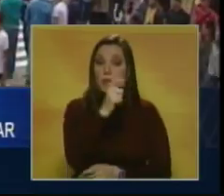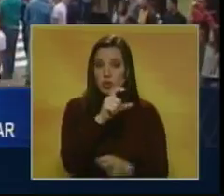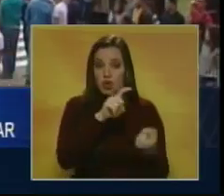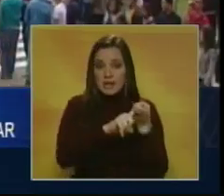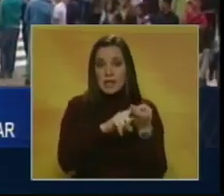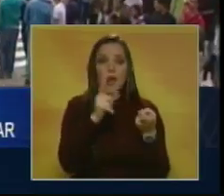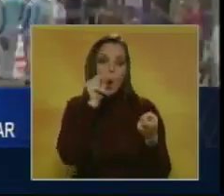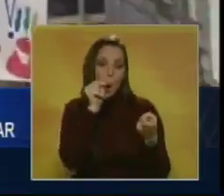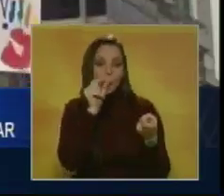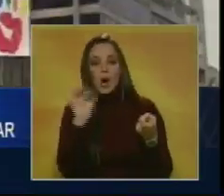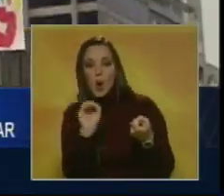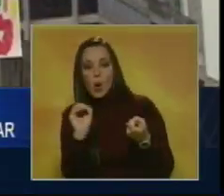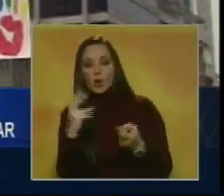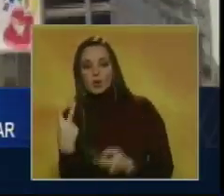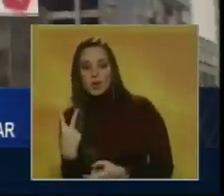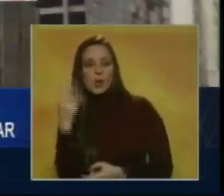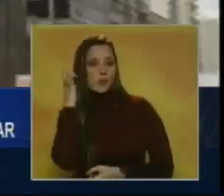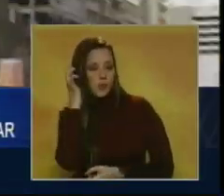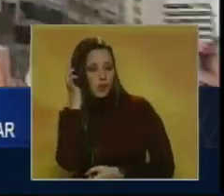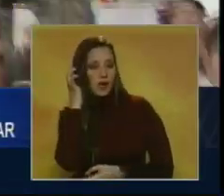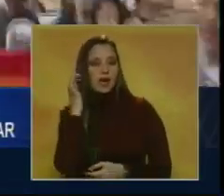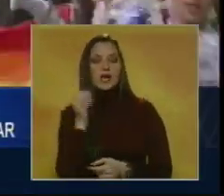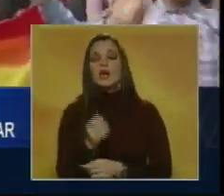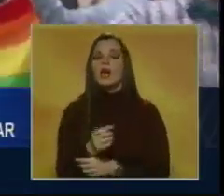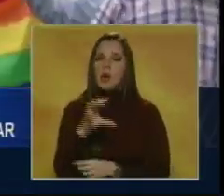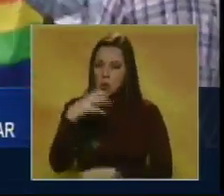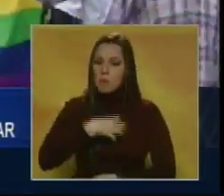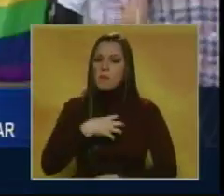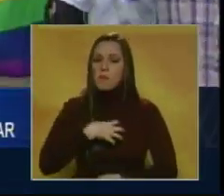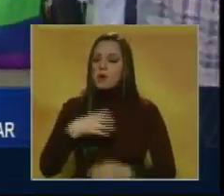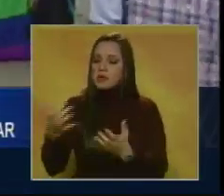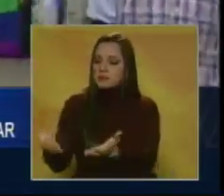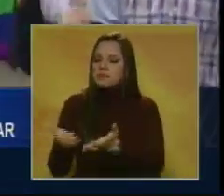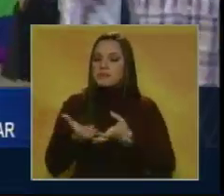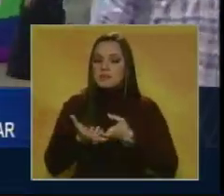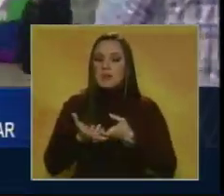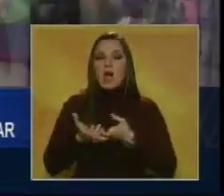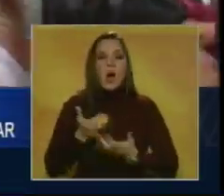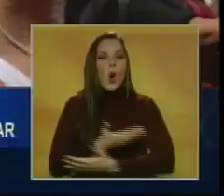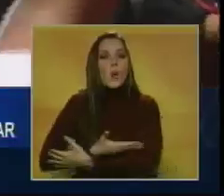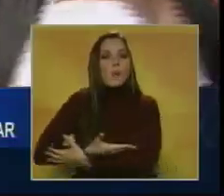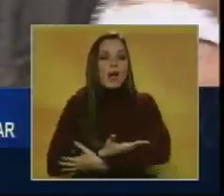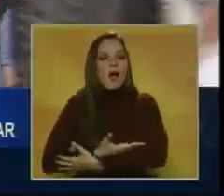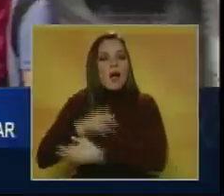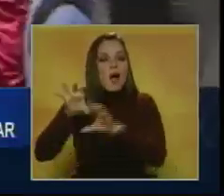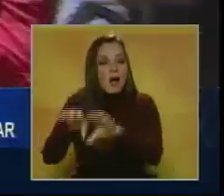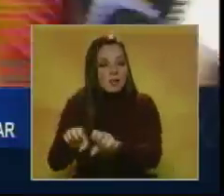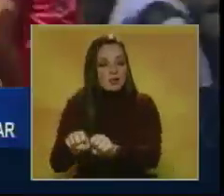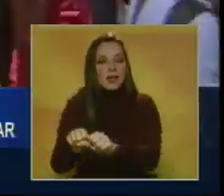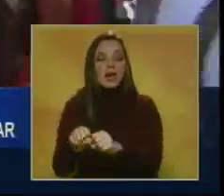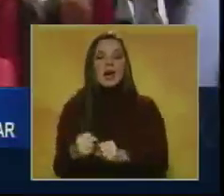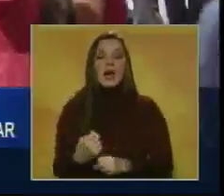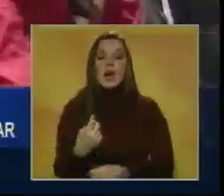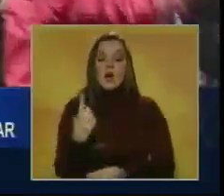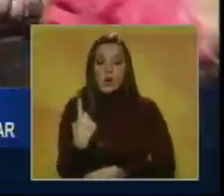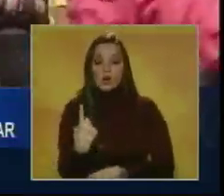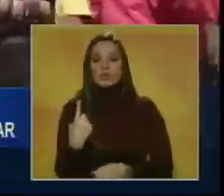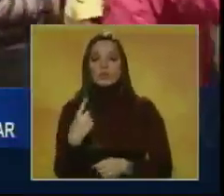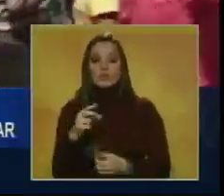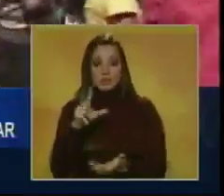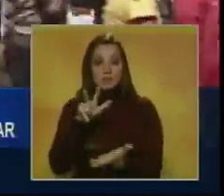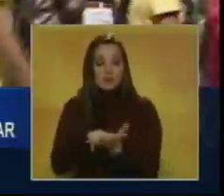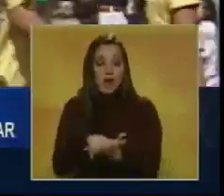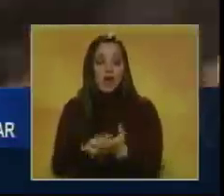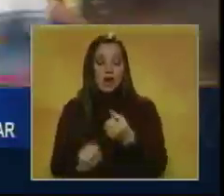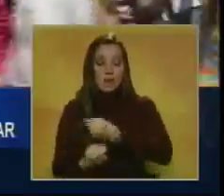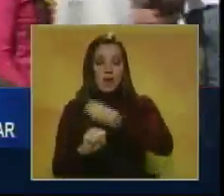la orientación sexual de sus miembros no es impedimento para la adopción. Con 6 votos a favor y 2 en contra, la Corte afirmó